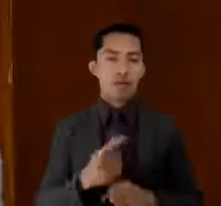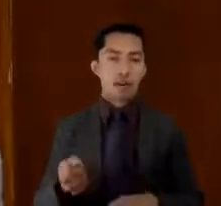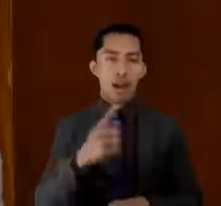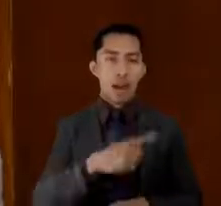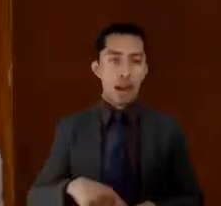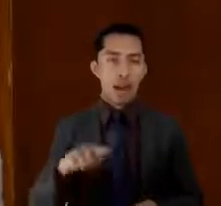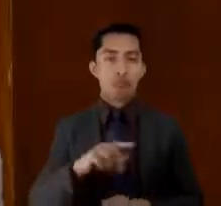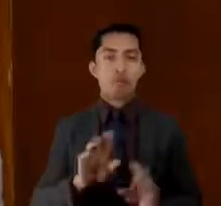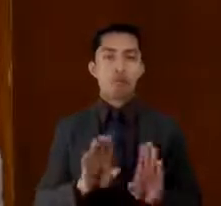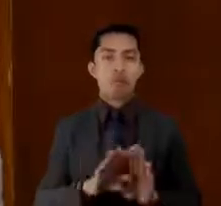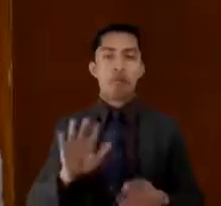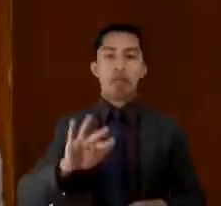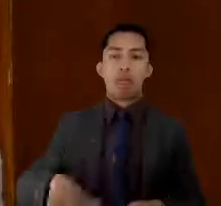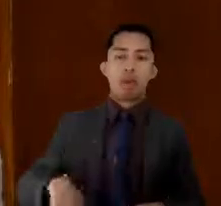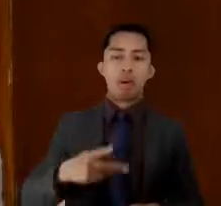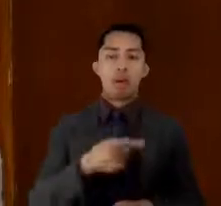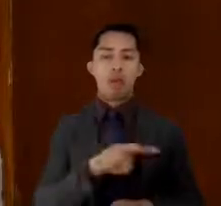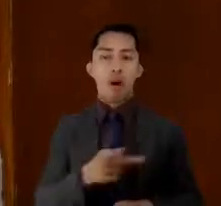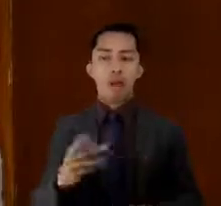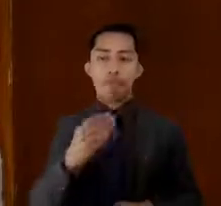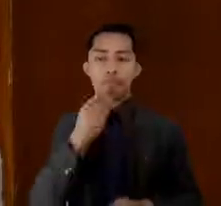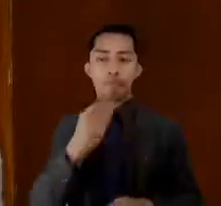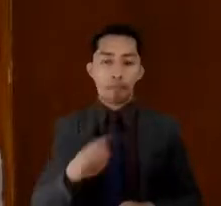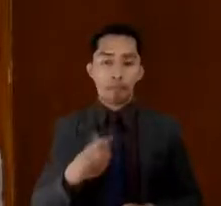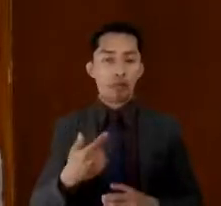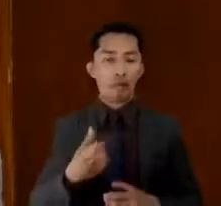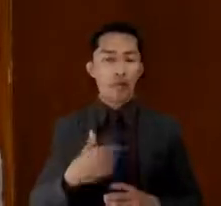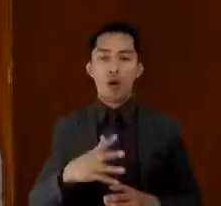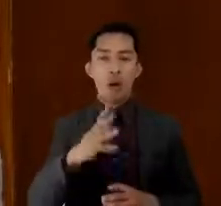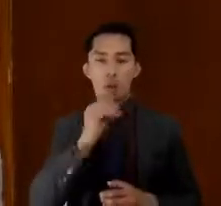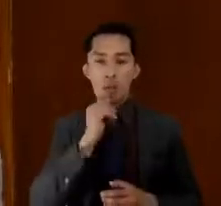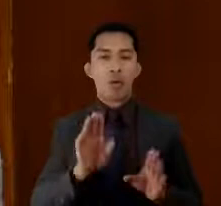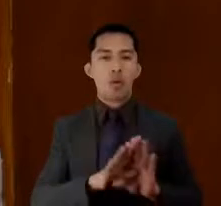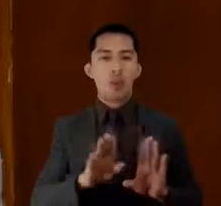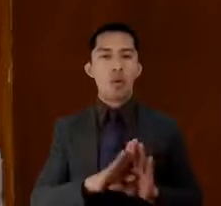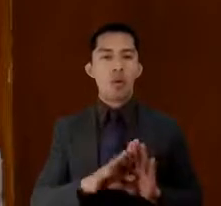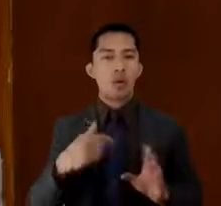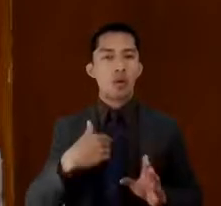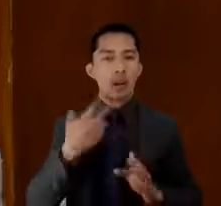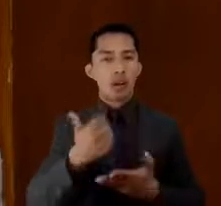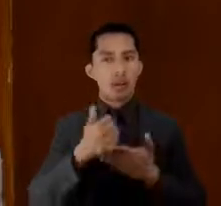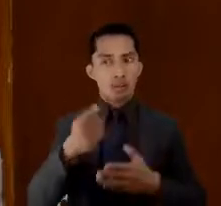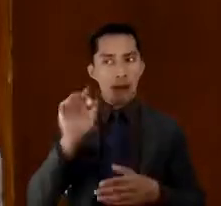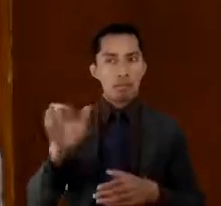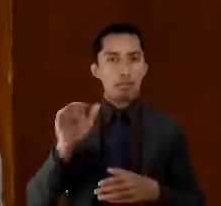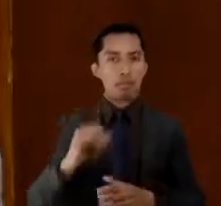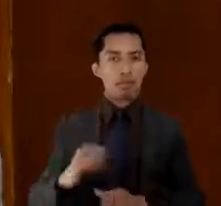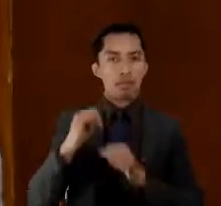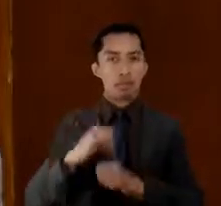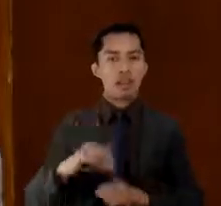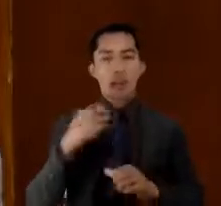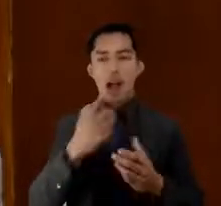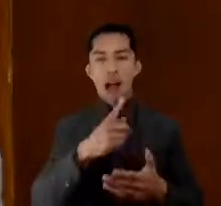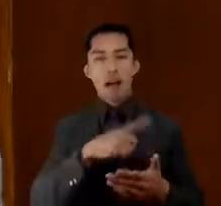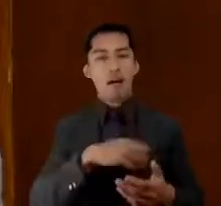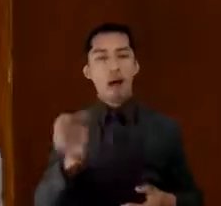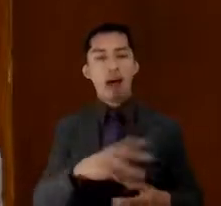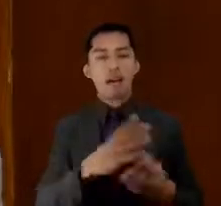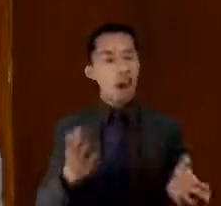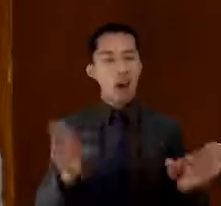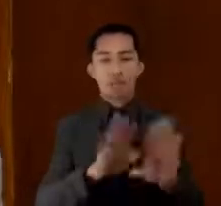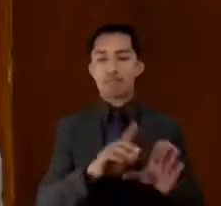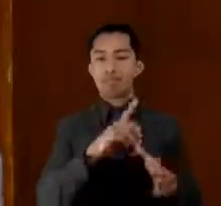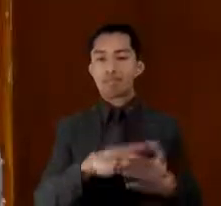limitados por la exclusión y la pobreza, ven disminuidas sus capacidades para influir ante las autoridades para la clausura de dichos tiraderos